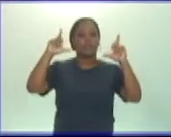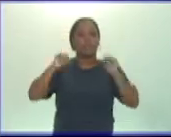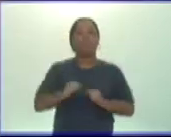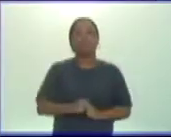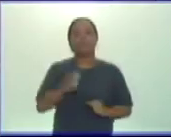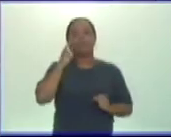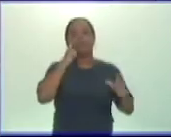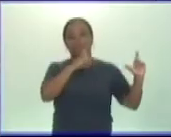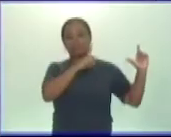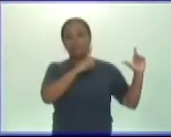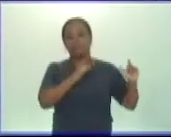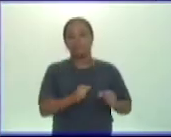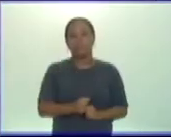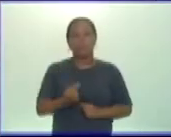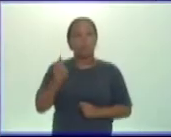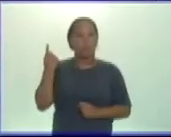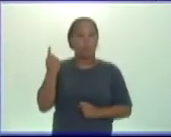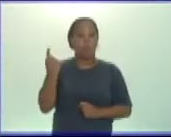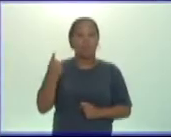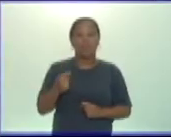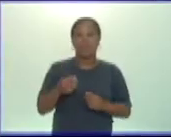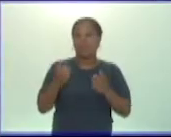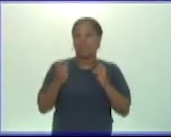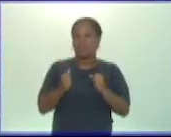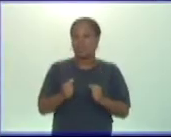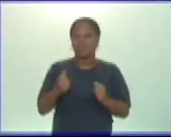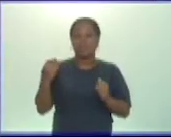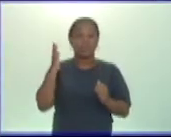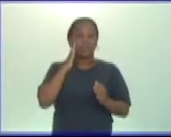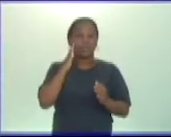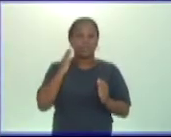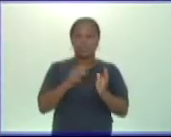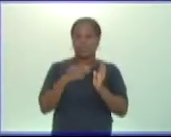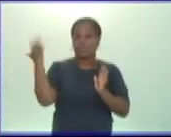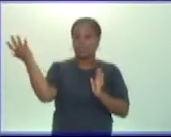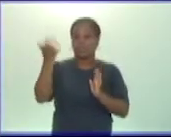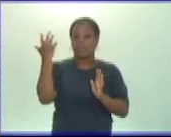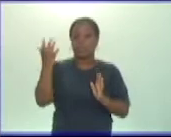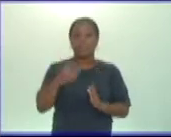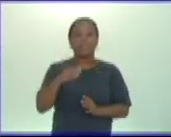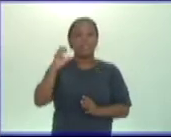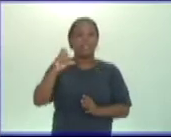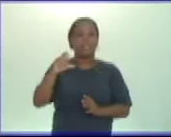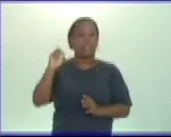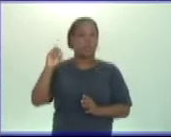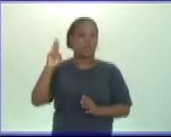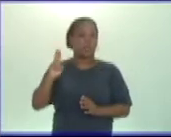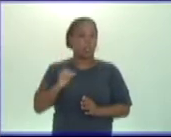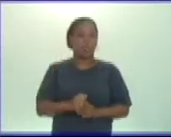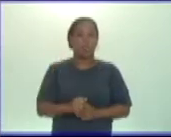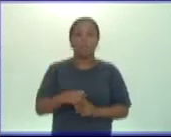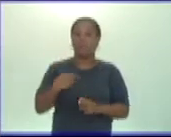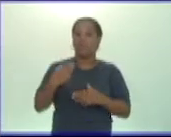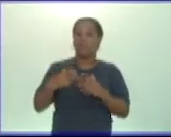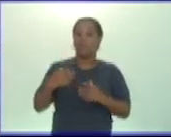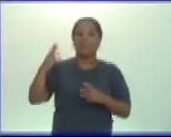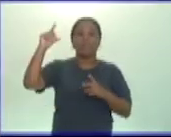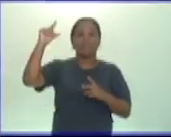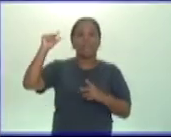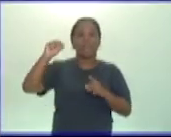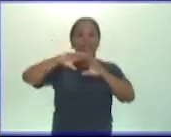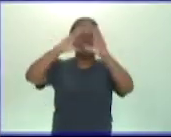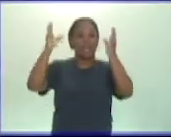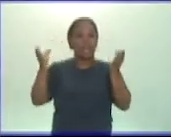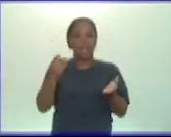presentación. Uno de los óxidos que contamina el medio ambiente es el dióxido de carbono, causante del efecto invernadero. Sin